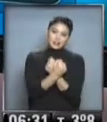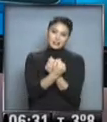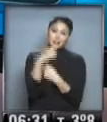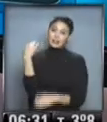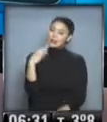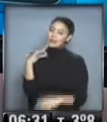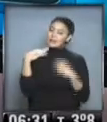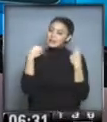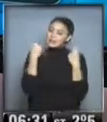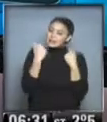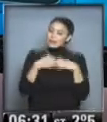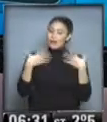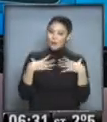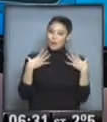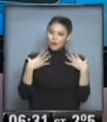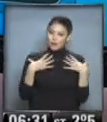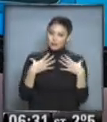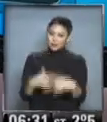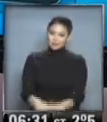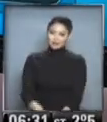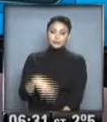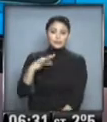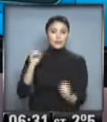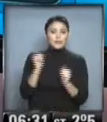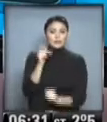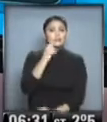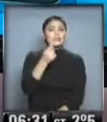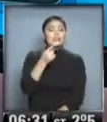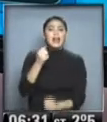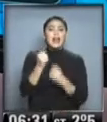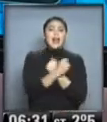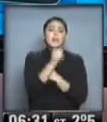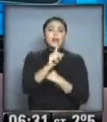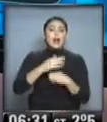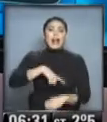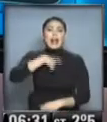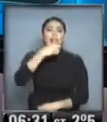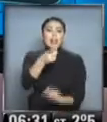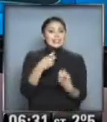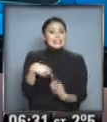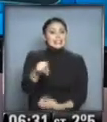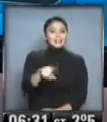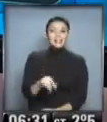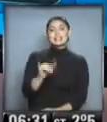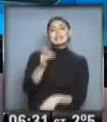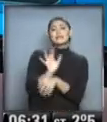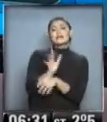ir abrigando el cuerpito ahí, mucho frío. Más que cariño, calor. Calor, sí, en el